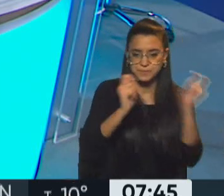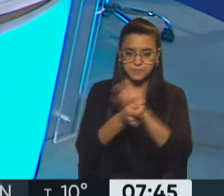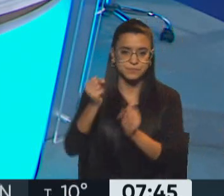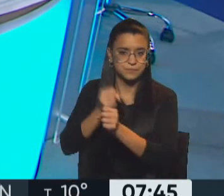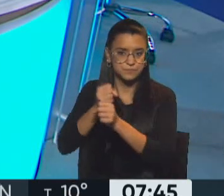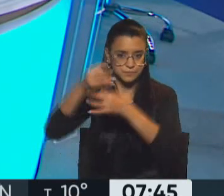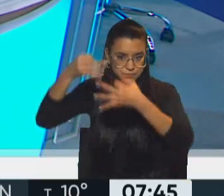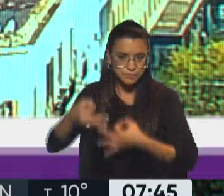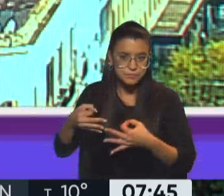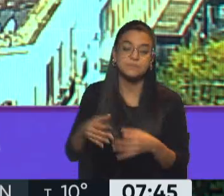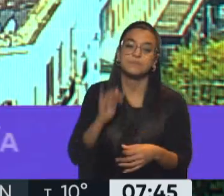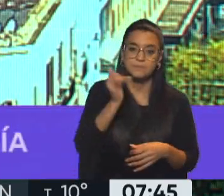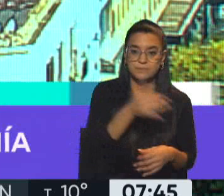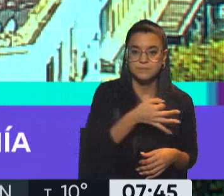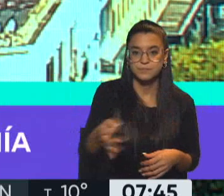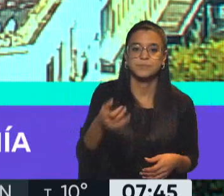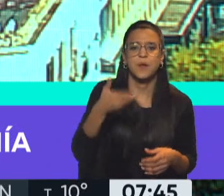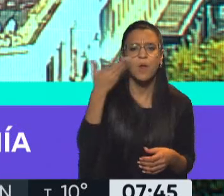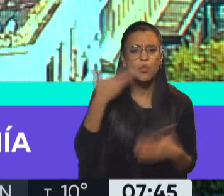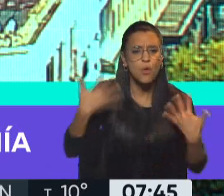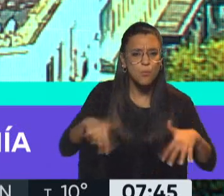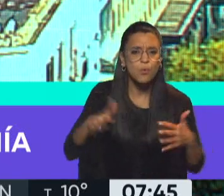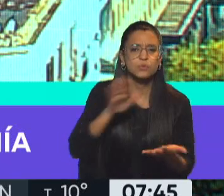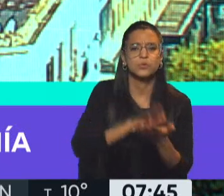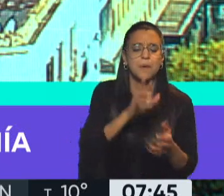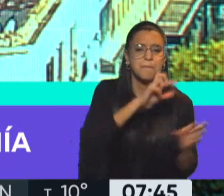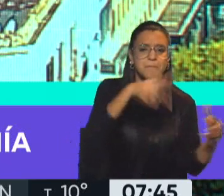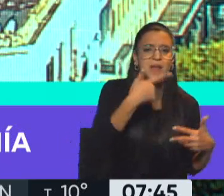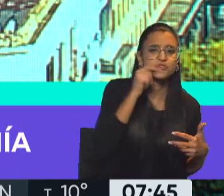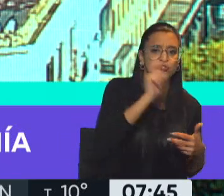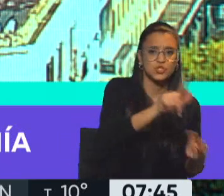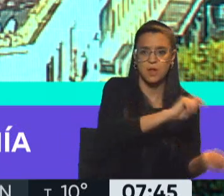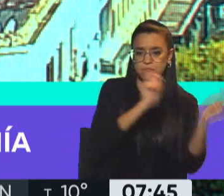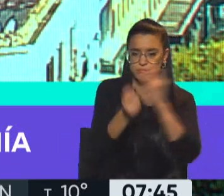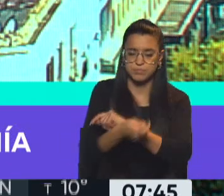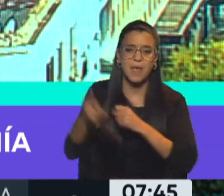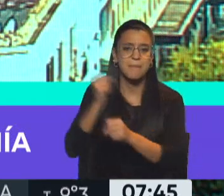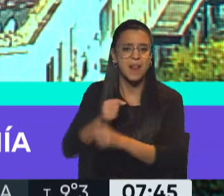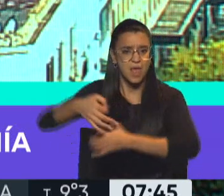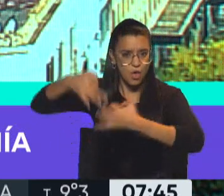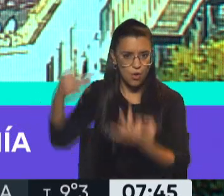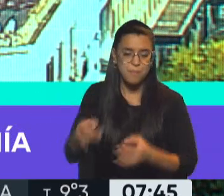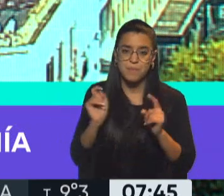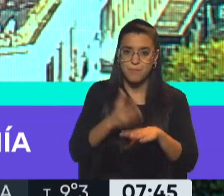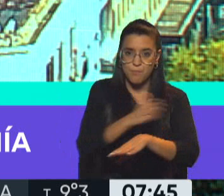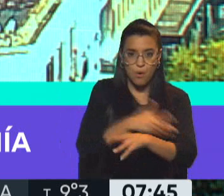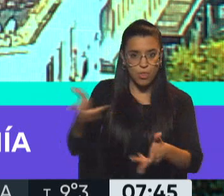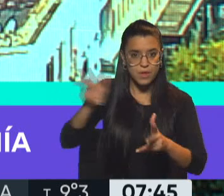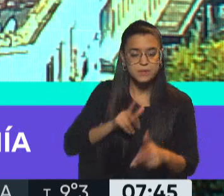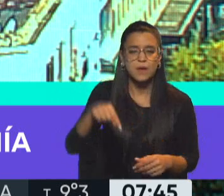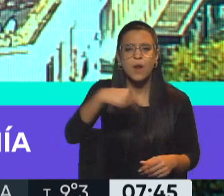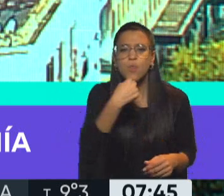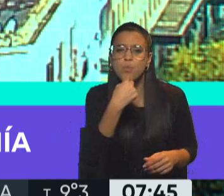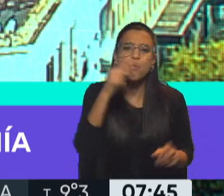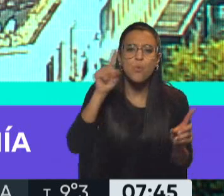genuino así es y por qué se está hablando mucho esto de pasar planes sociales a empleo genuino tal como planteas y ahora la gran pregunta